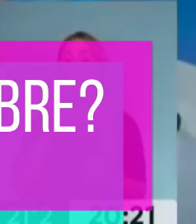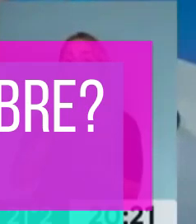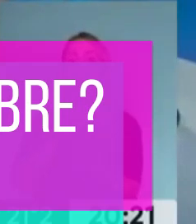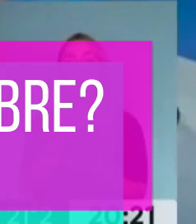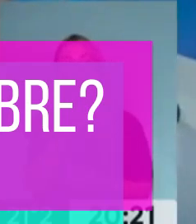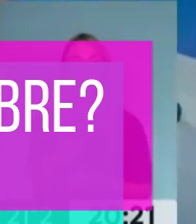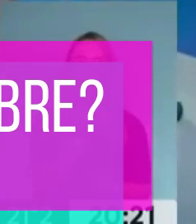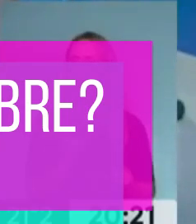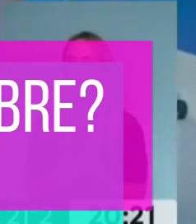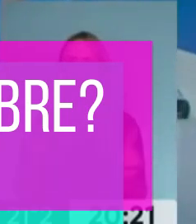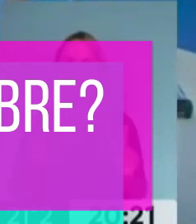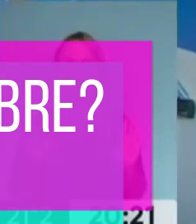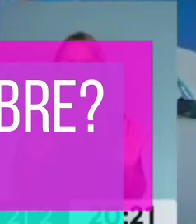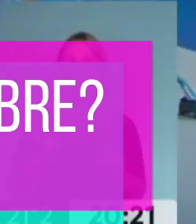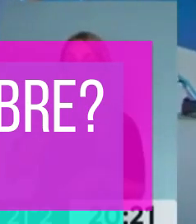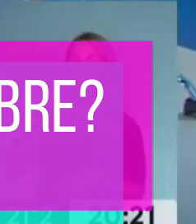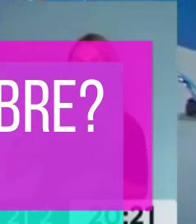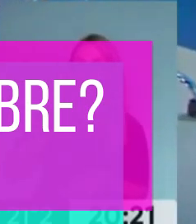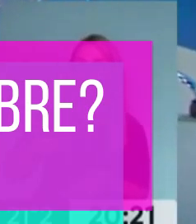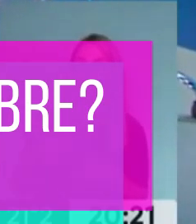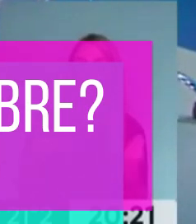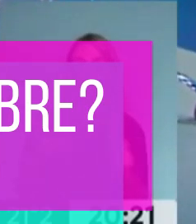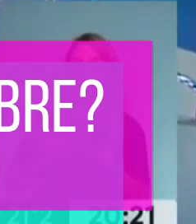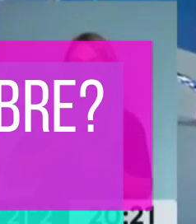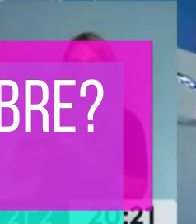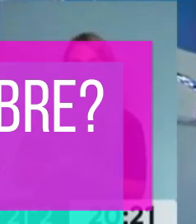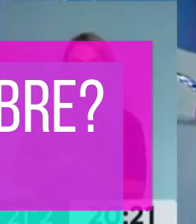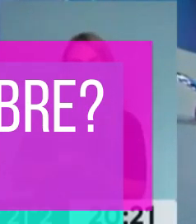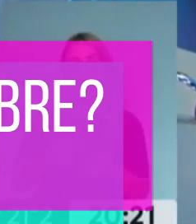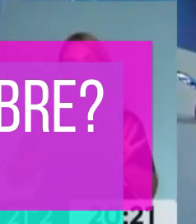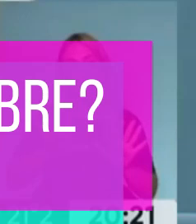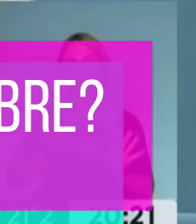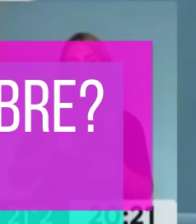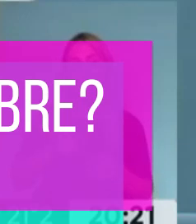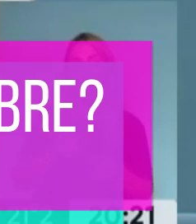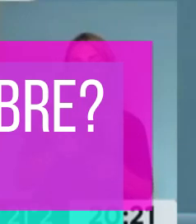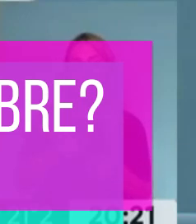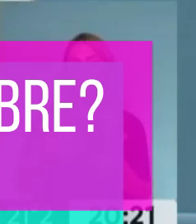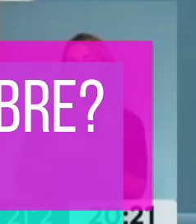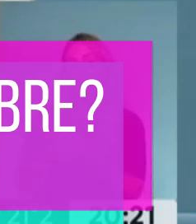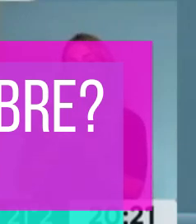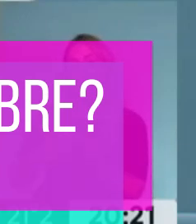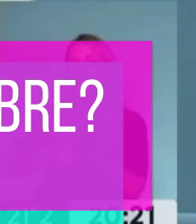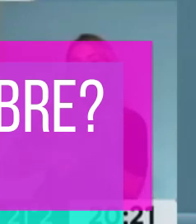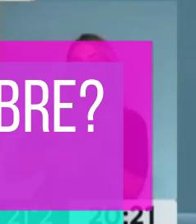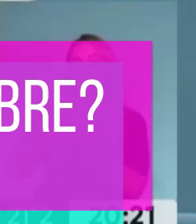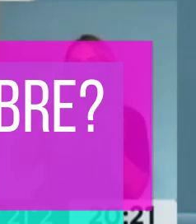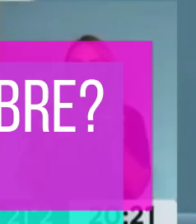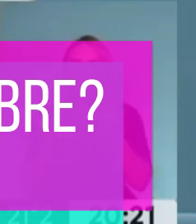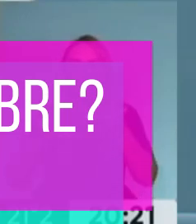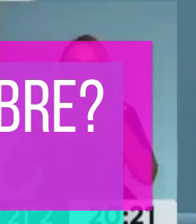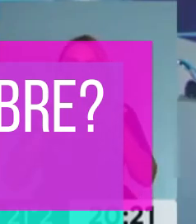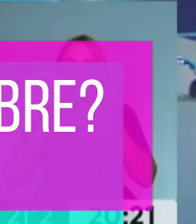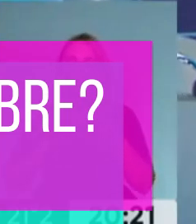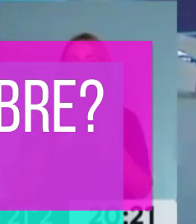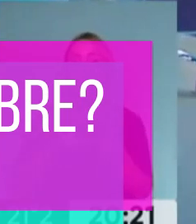12,12%. Tras este ajuste se dio un pago extraordinario también de 5.000 pesos a quienes tienen ingresos hasta 2 haberes mínimos. Este